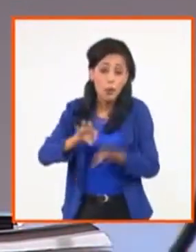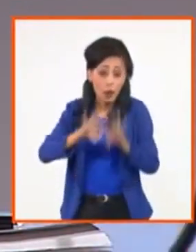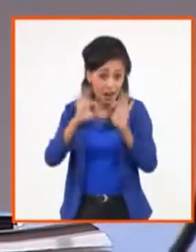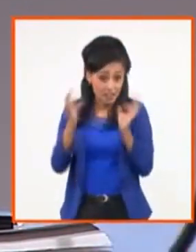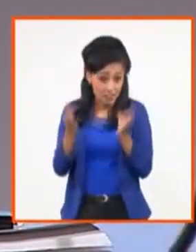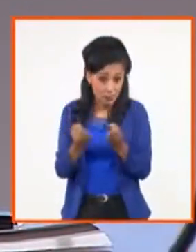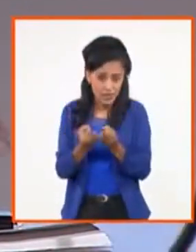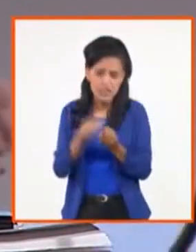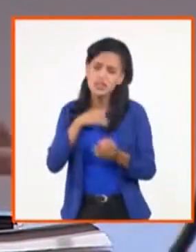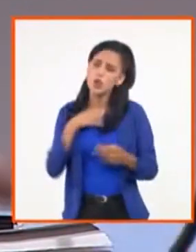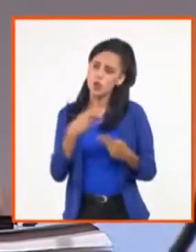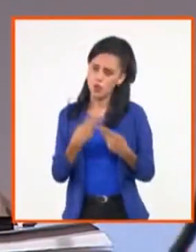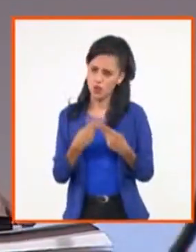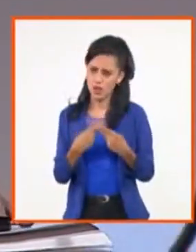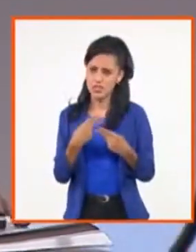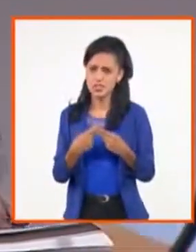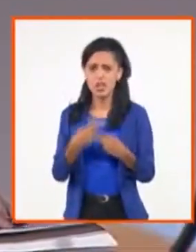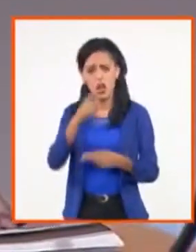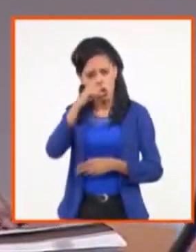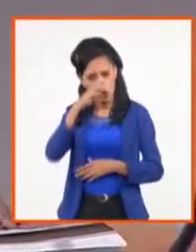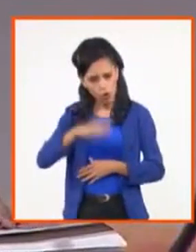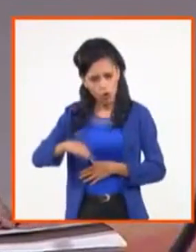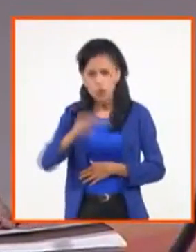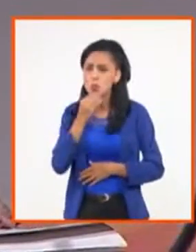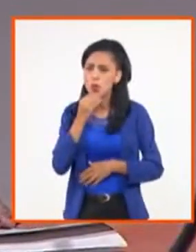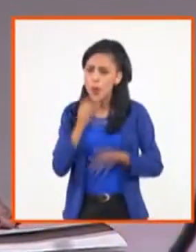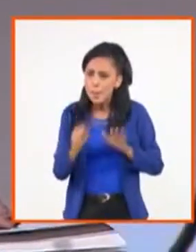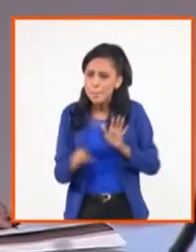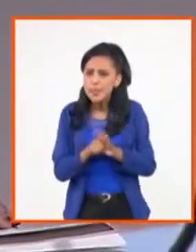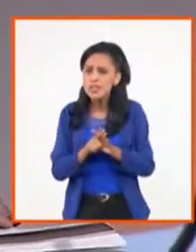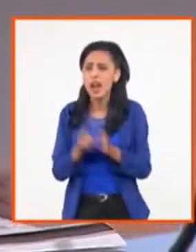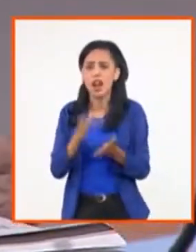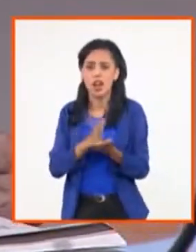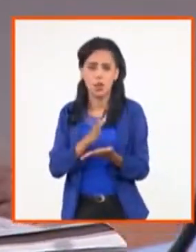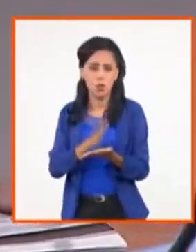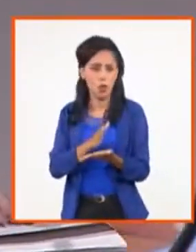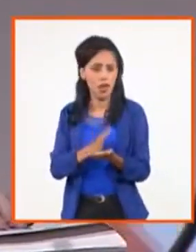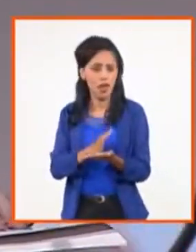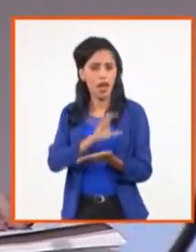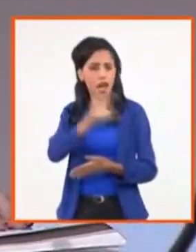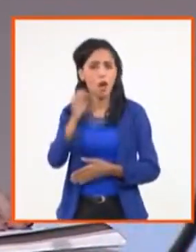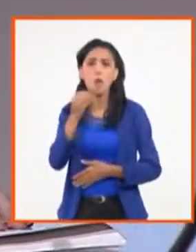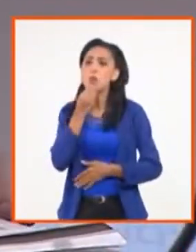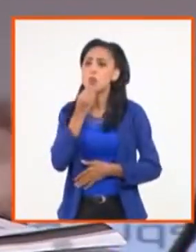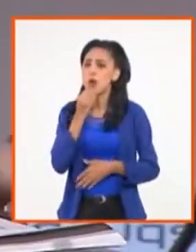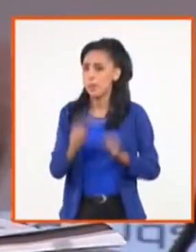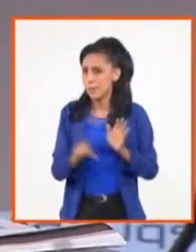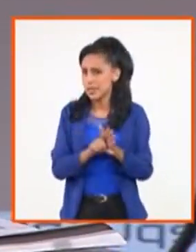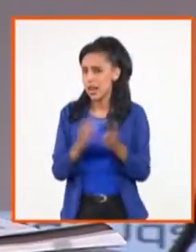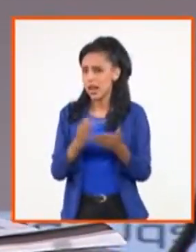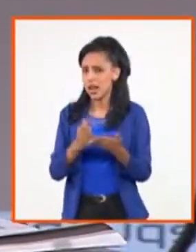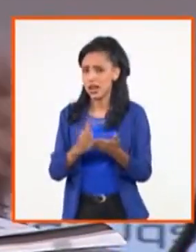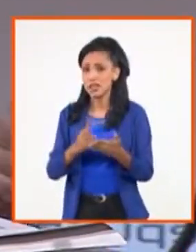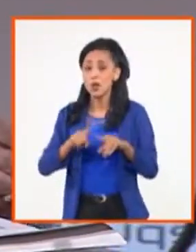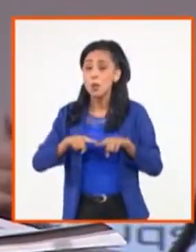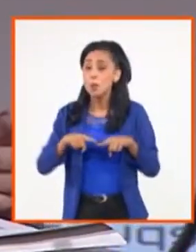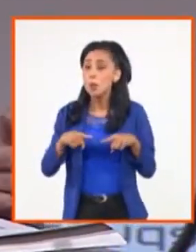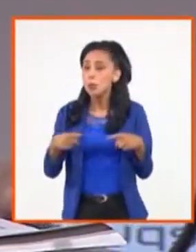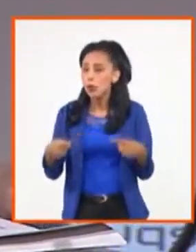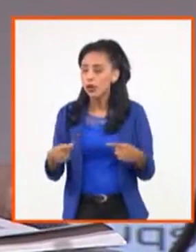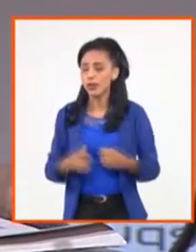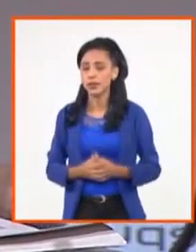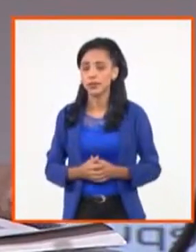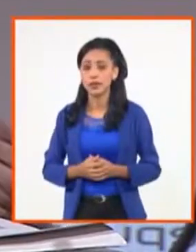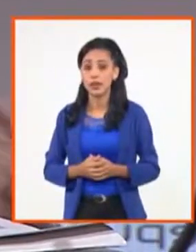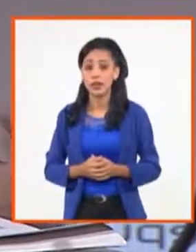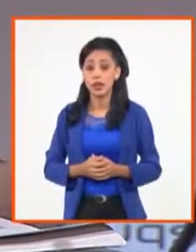porque los niños pueden empezar la escuela y creo que eso es bueno decirlo, ¿no? Los iniciar las clases porque el haber padecido